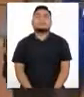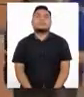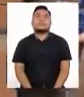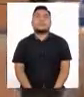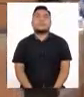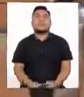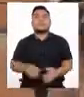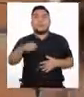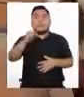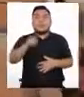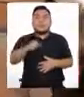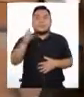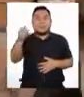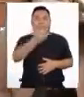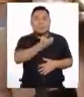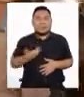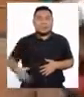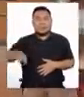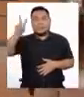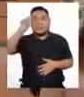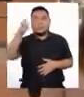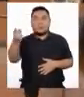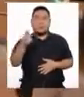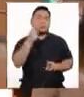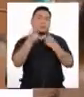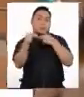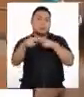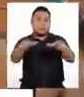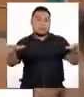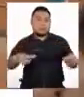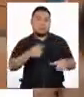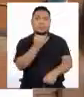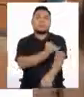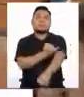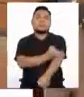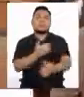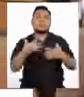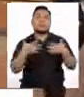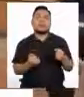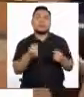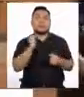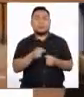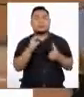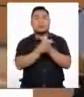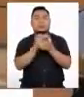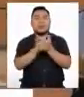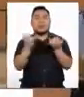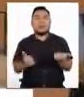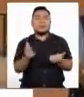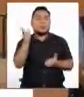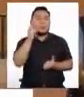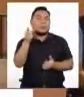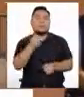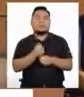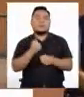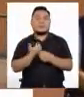Así es Patricia, el presidente de la República, Martín Vizcarra, ha visitado esta sede del Instituto Nacional de Salud en Chorrillos. Vamos a escucharle ahora sobre el trabajo,